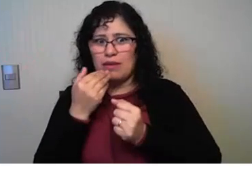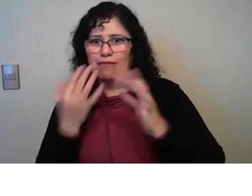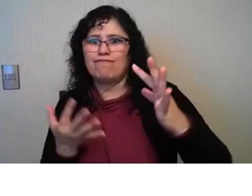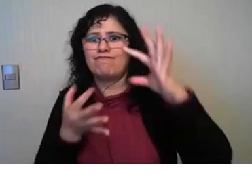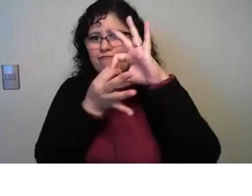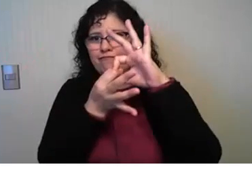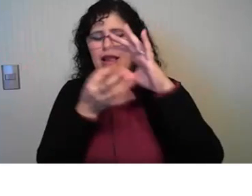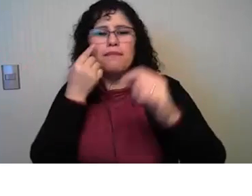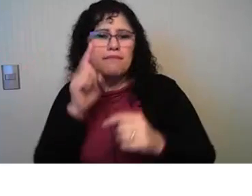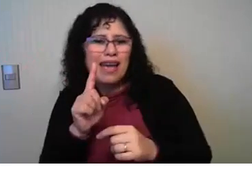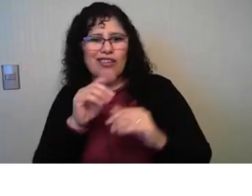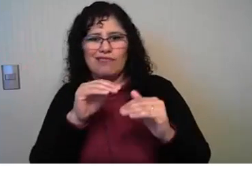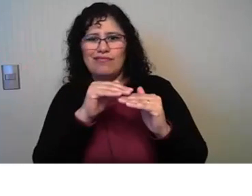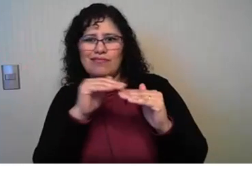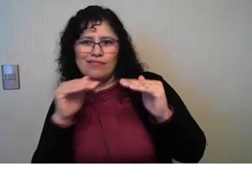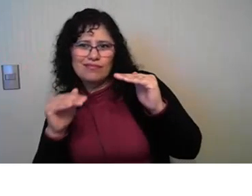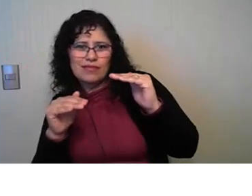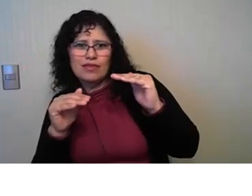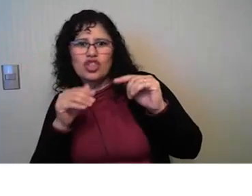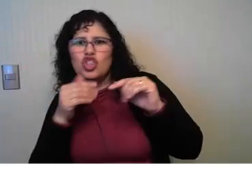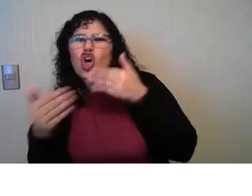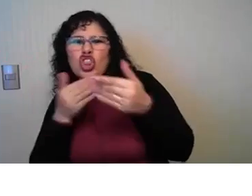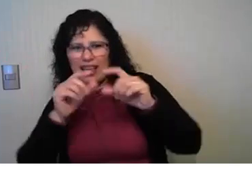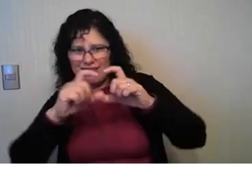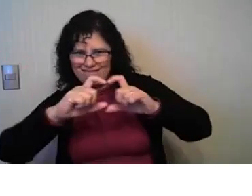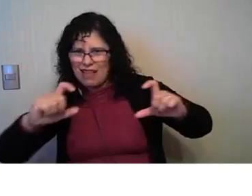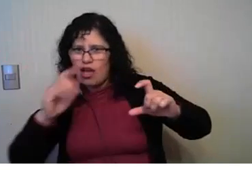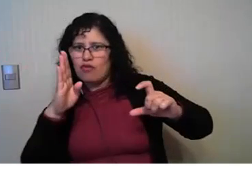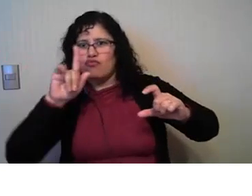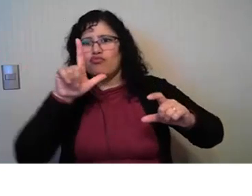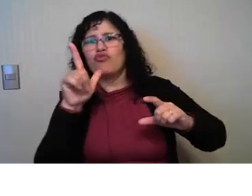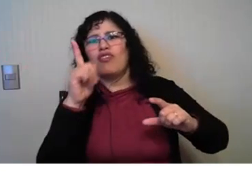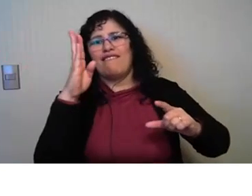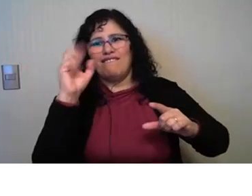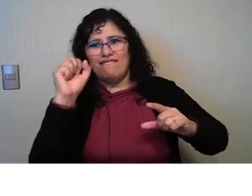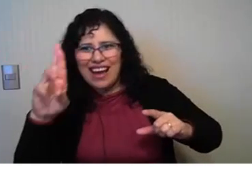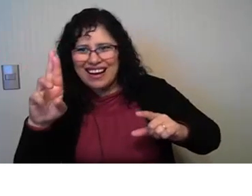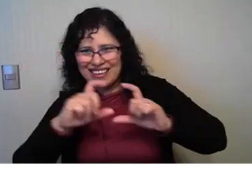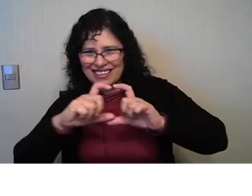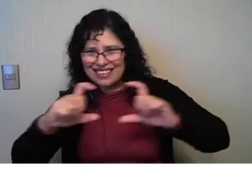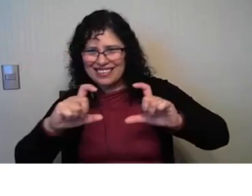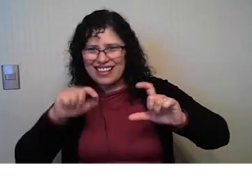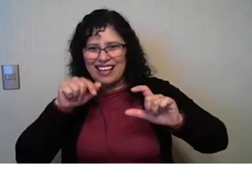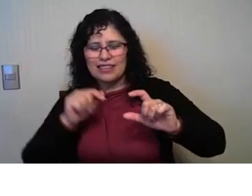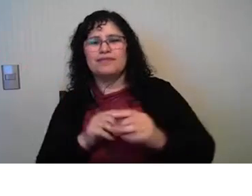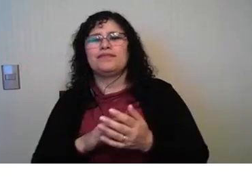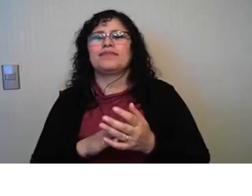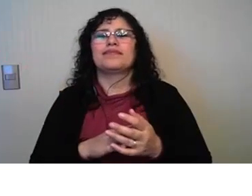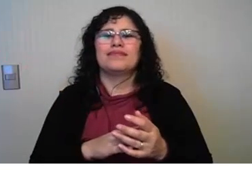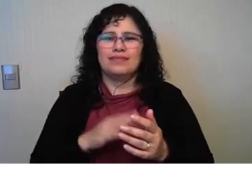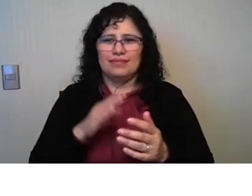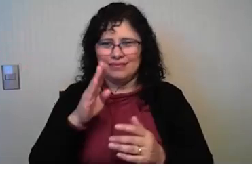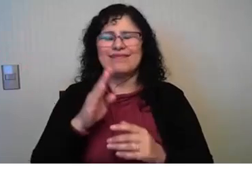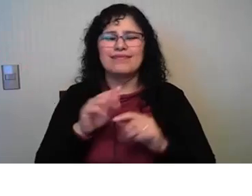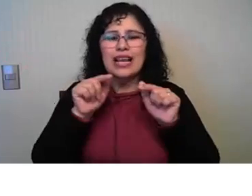pero en su porción vulvar. Si recuerdan, habíamos hablado que el décimo primero tenía una porción vulvar y